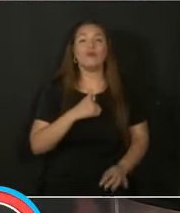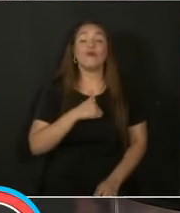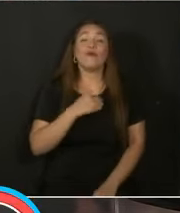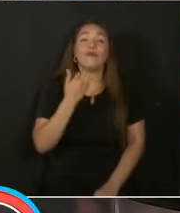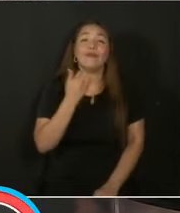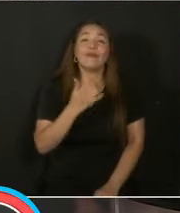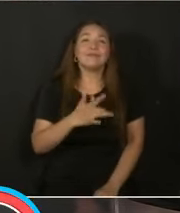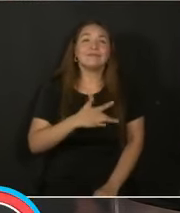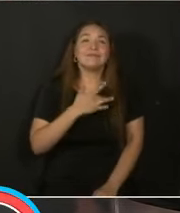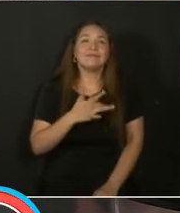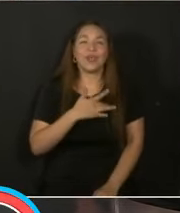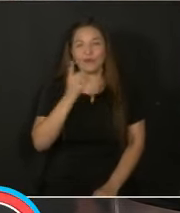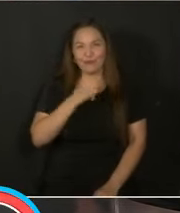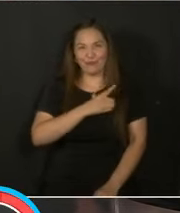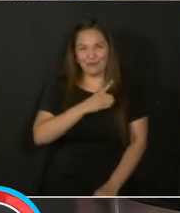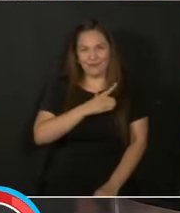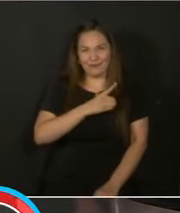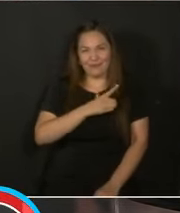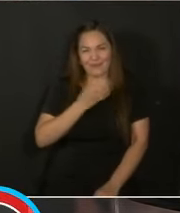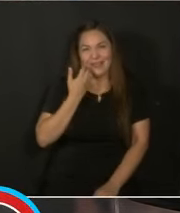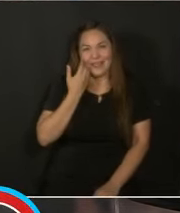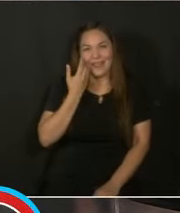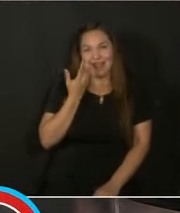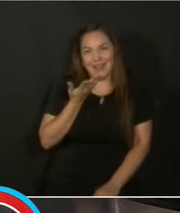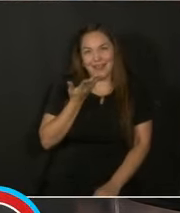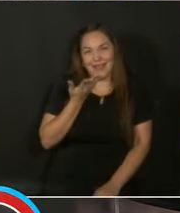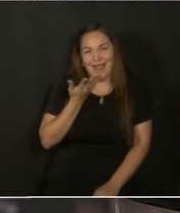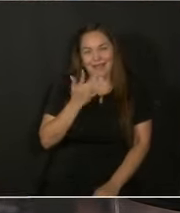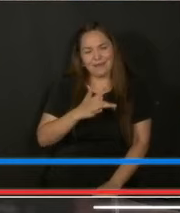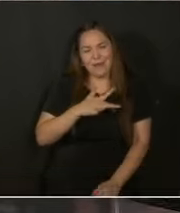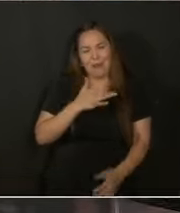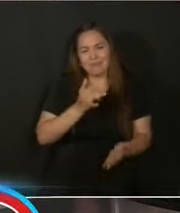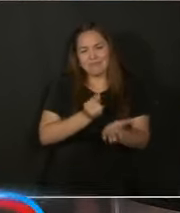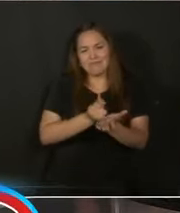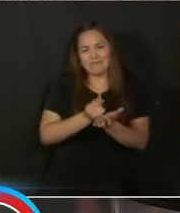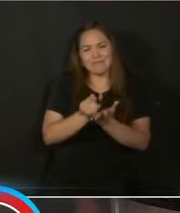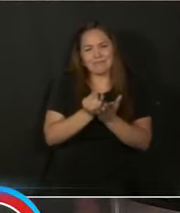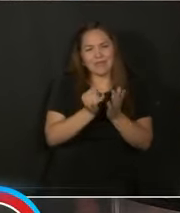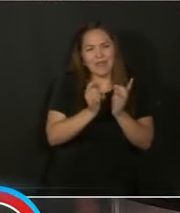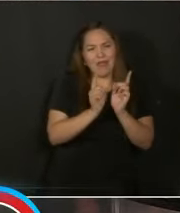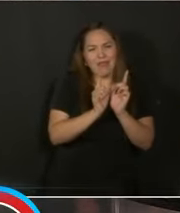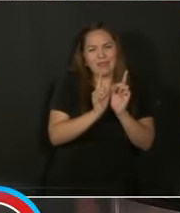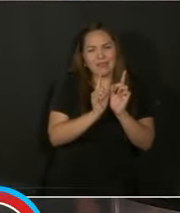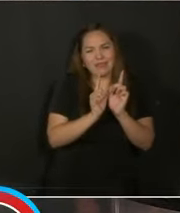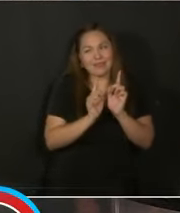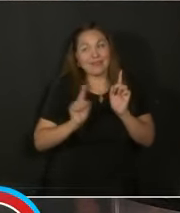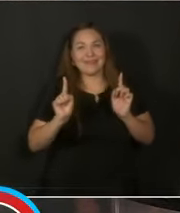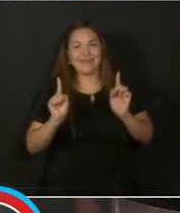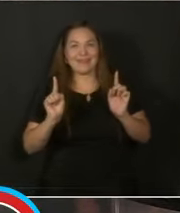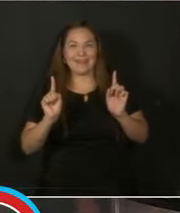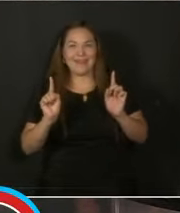mi camino claro no más que lo pesqué muy muy avanzado